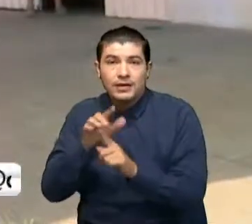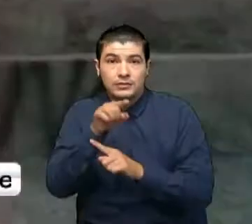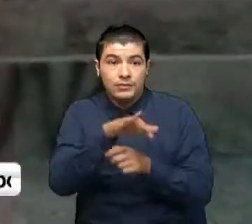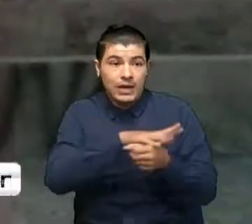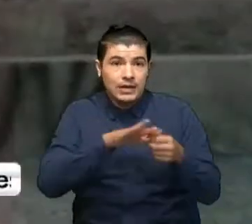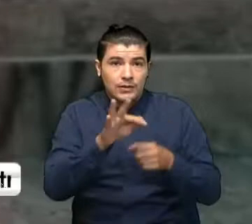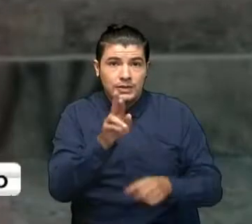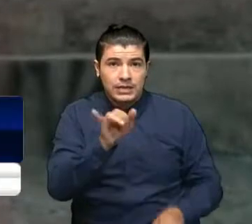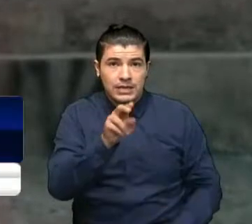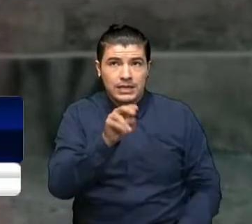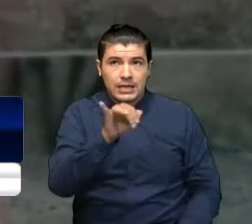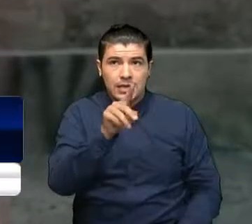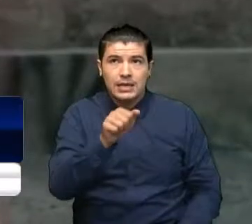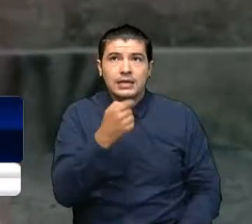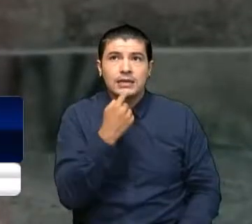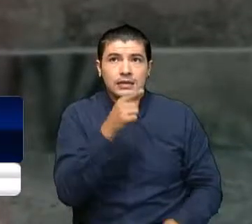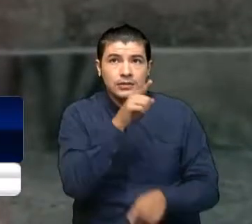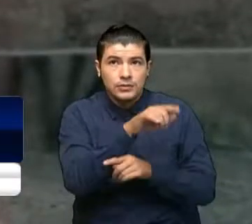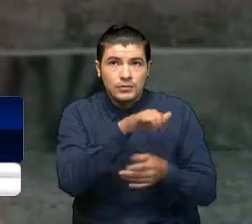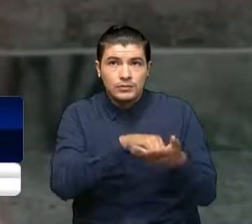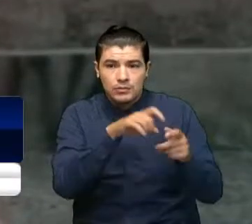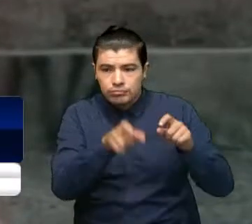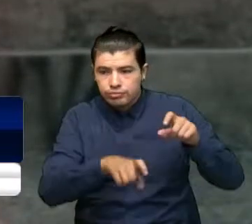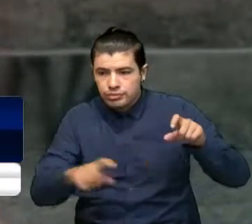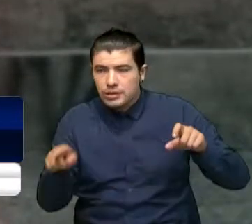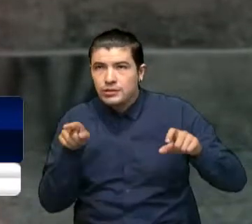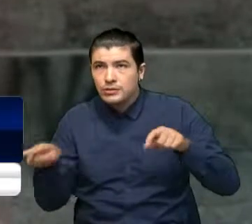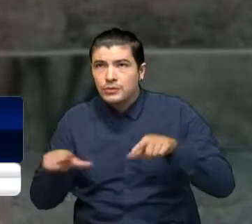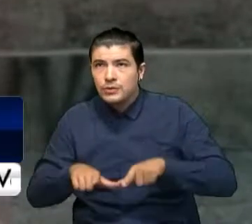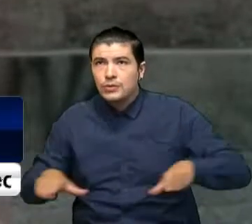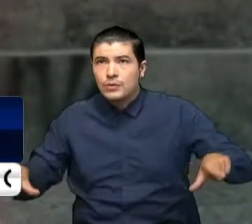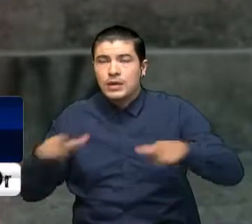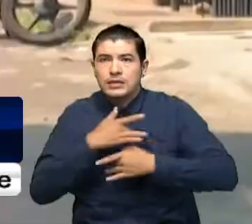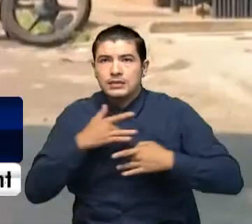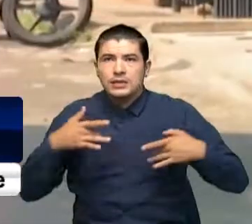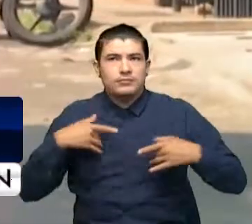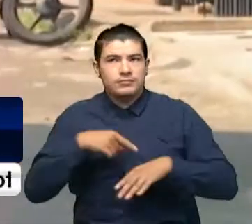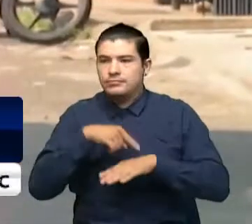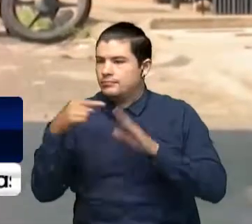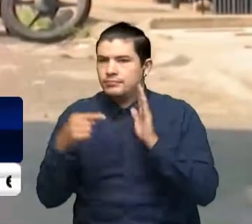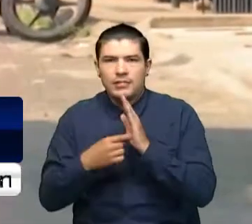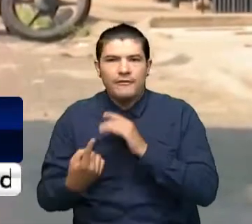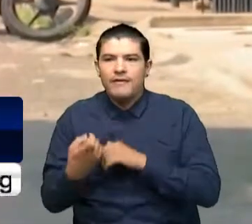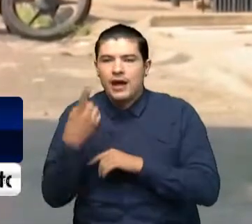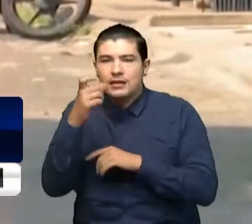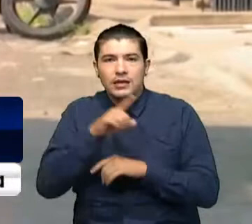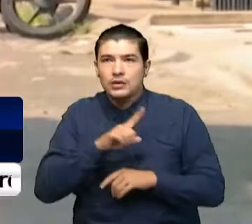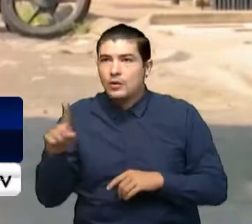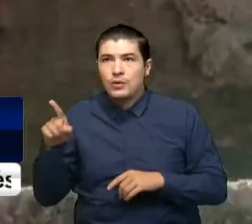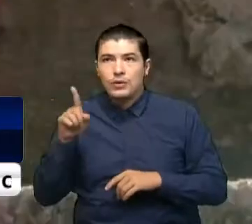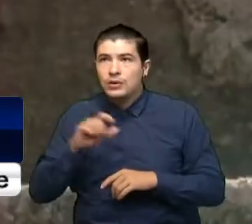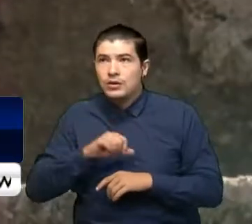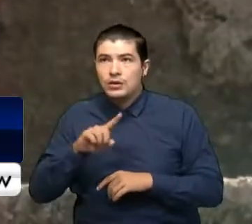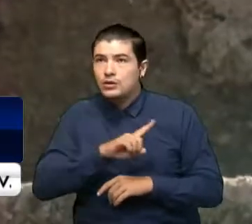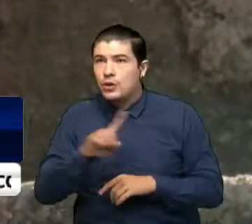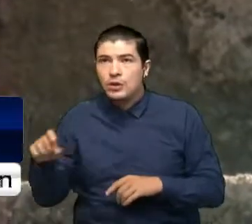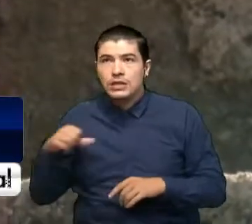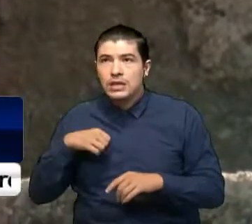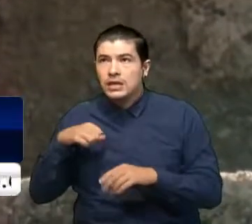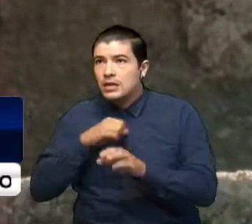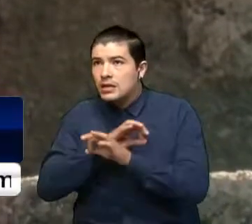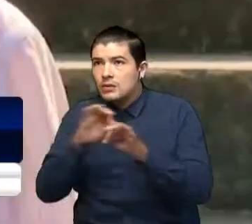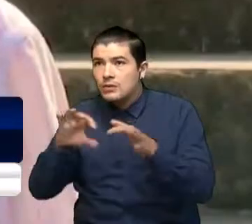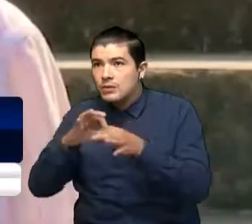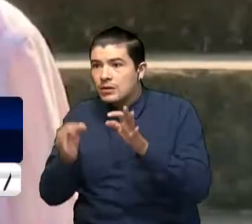denuncian que la tubería de aguas de lluvia del puesto de salud está incompleta y no tiene conexión a ninguna red de